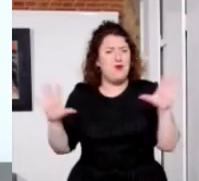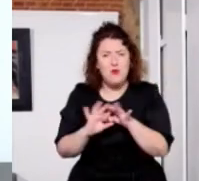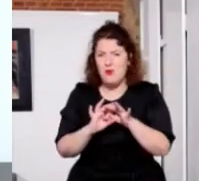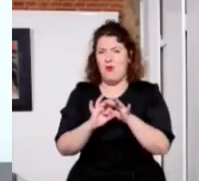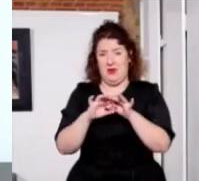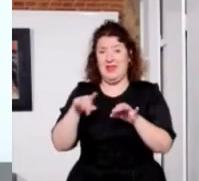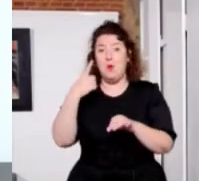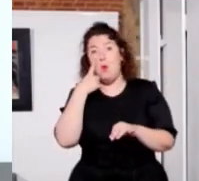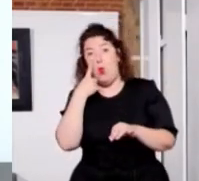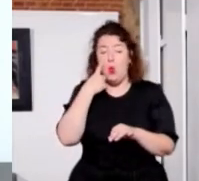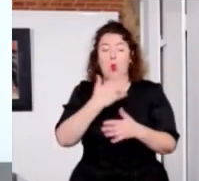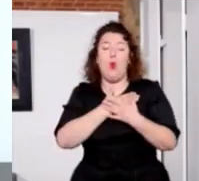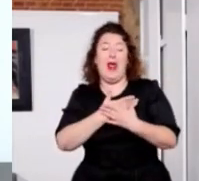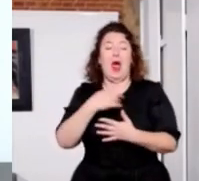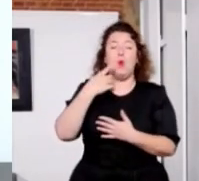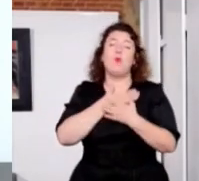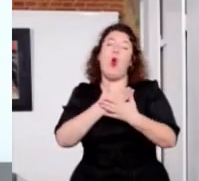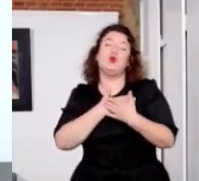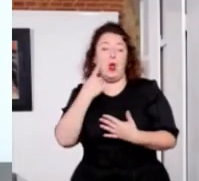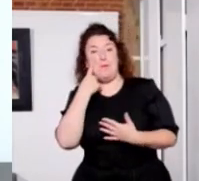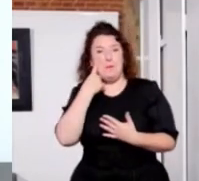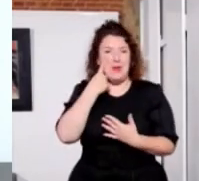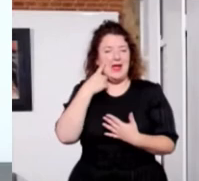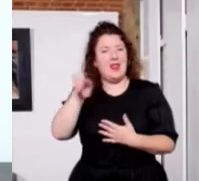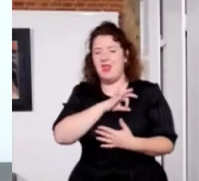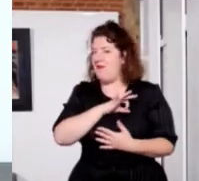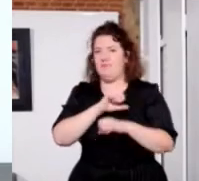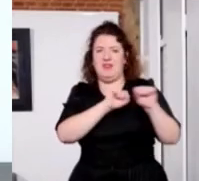estas retóricas sociales o de estos imaginarios sociales.